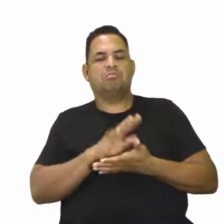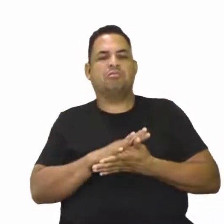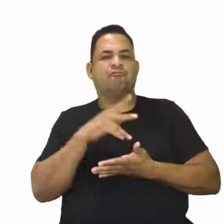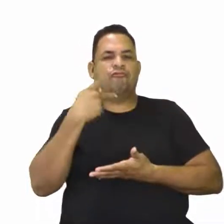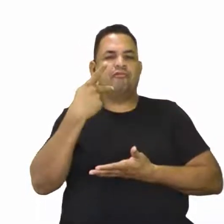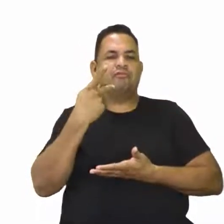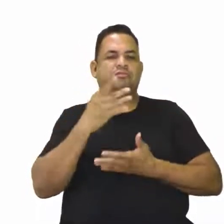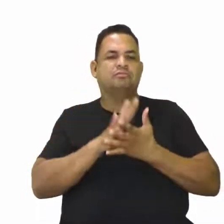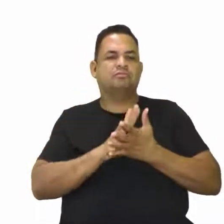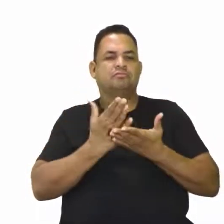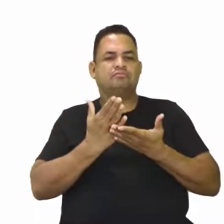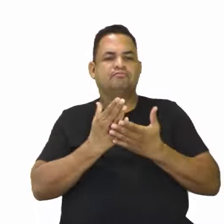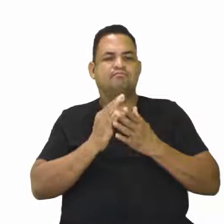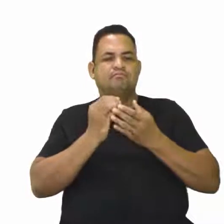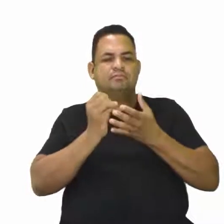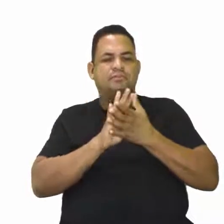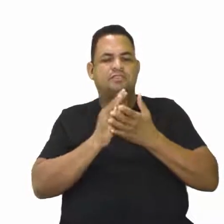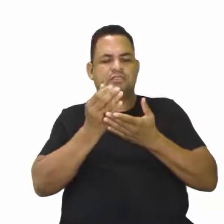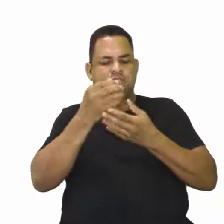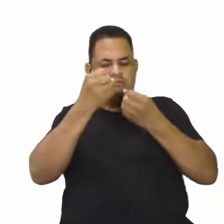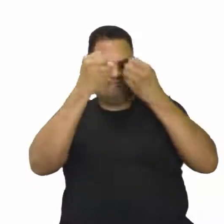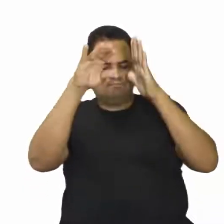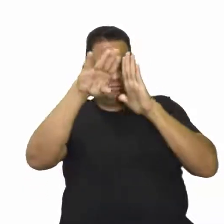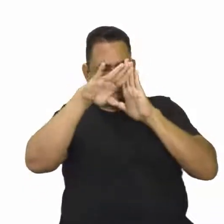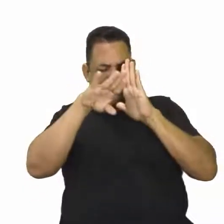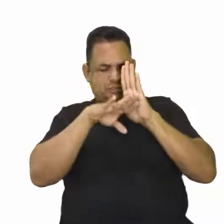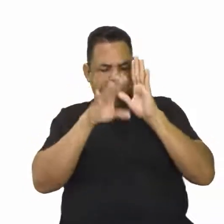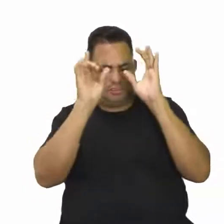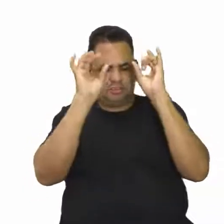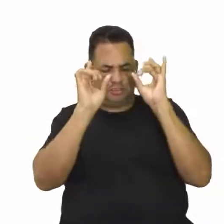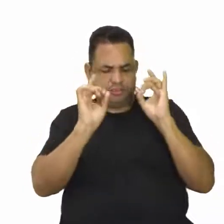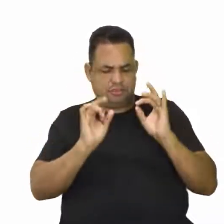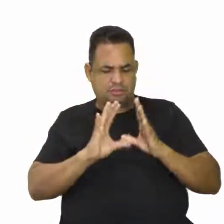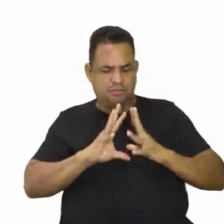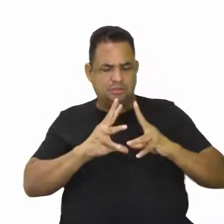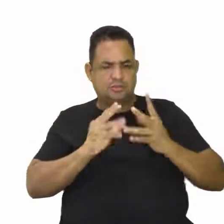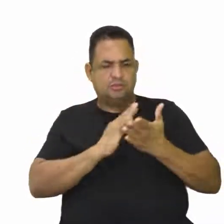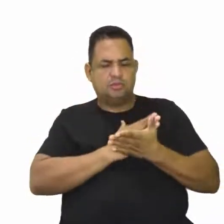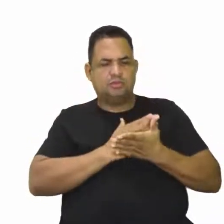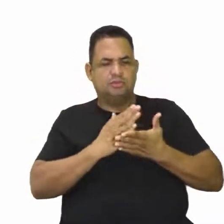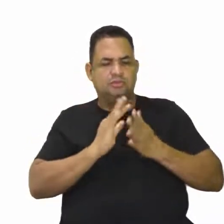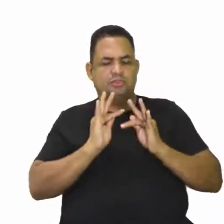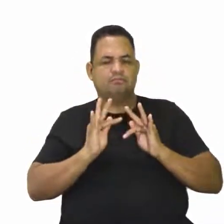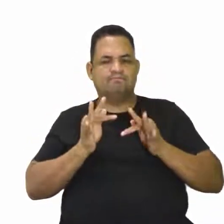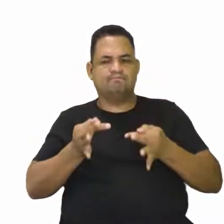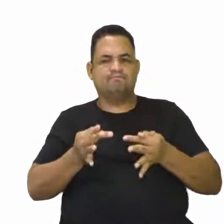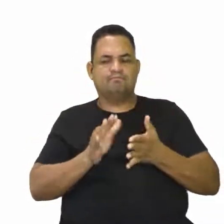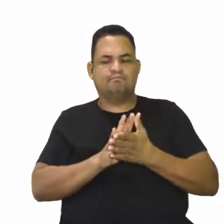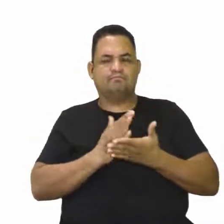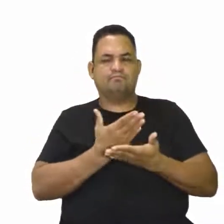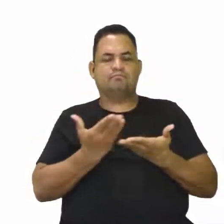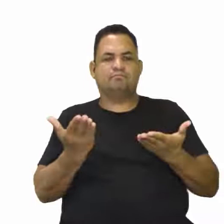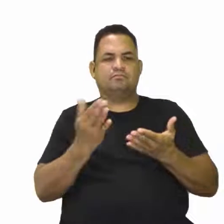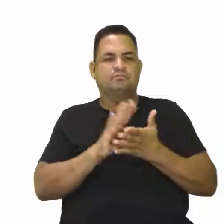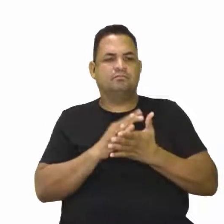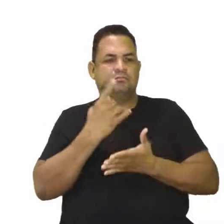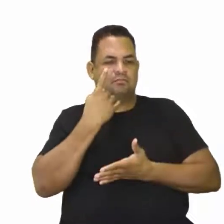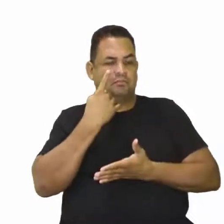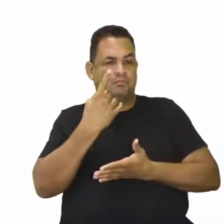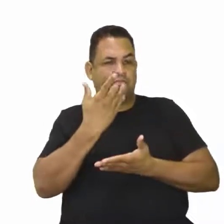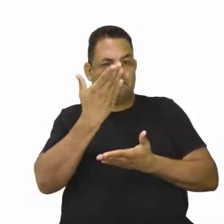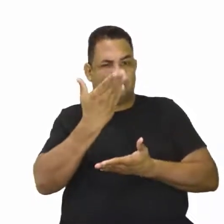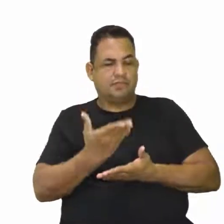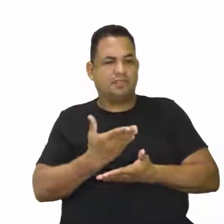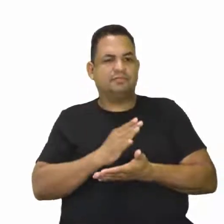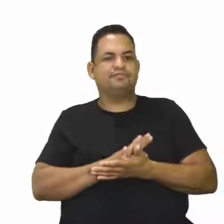vai ali dar toda uma descrição desde o início até o seu fim. Lá no finzinho ele